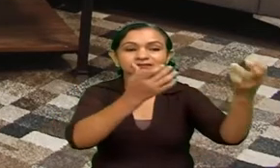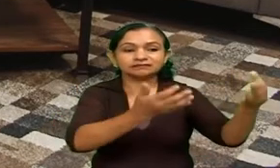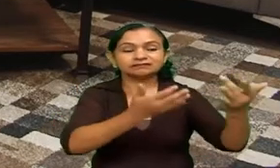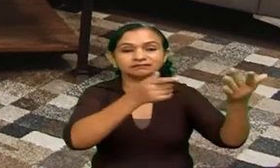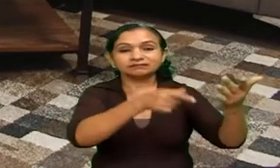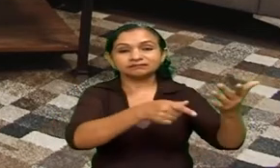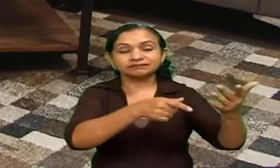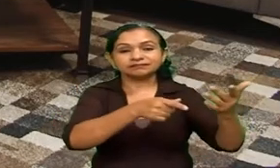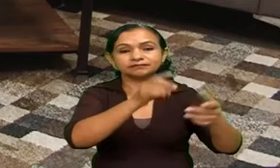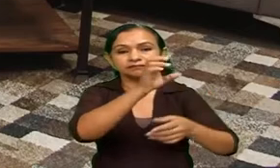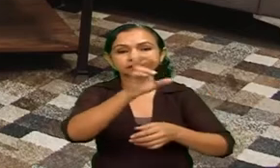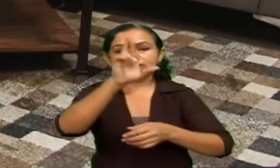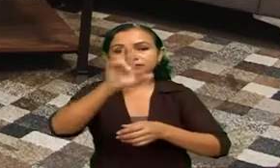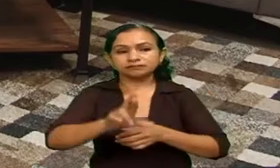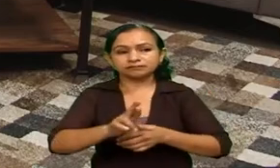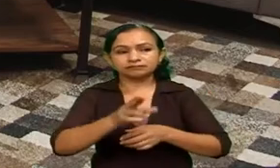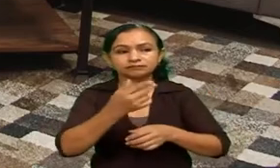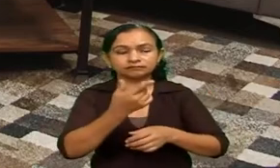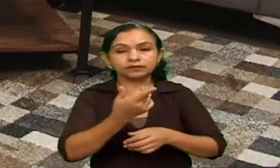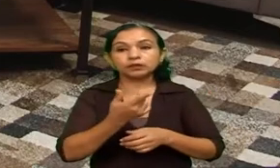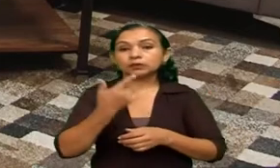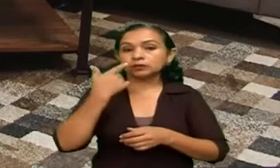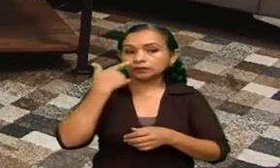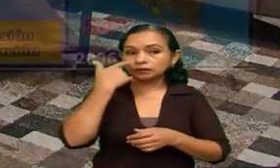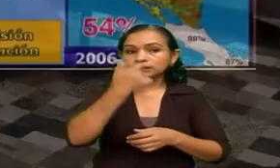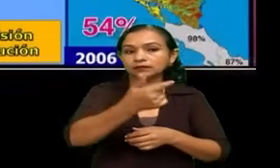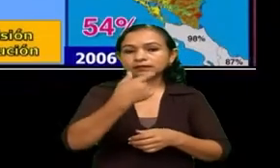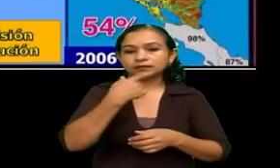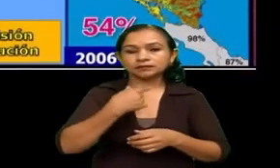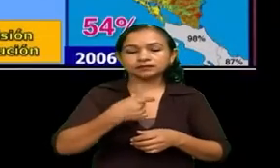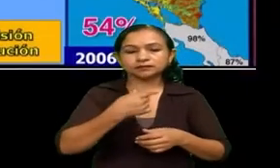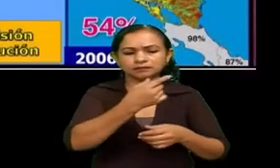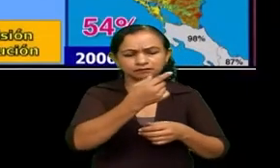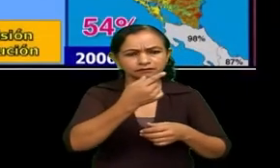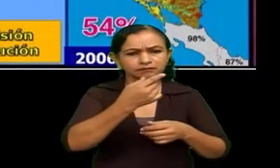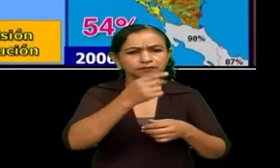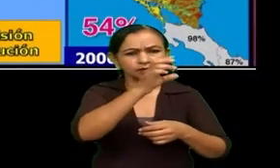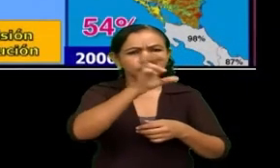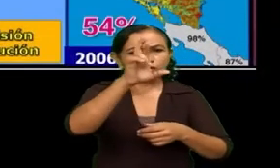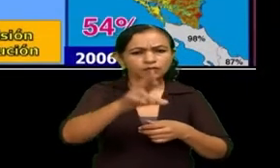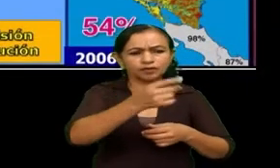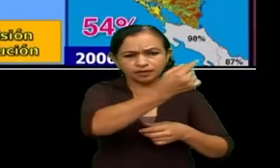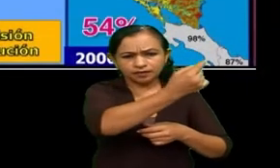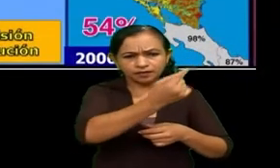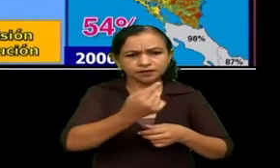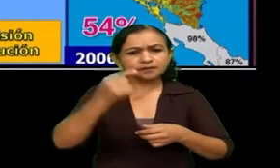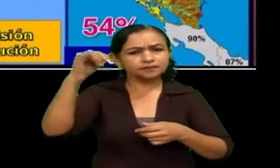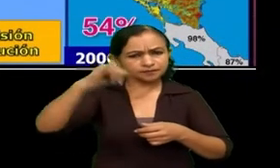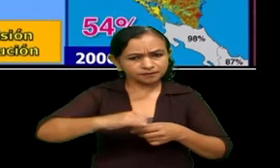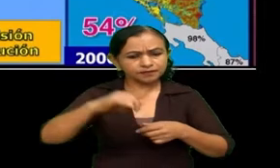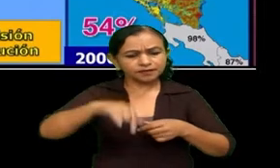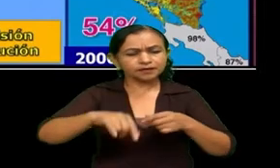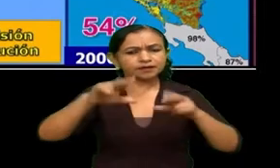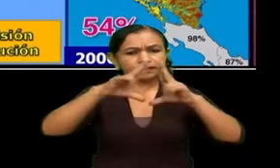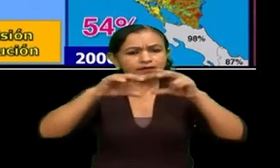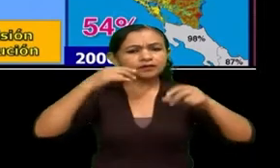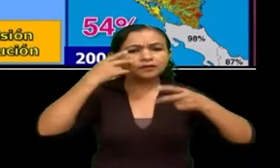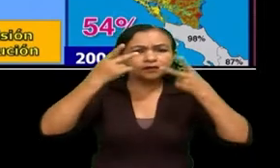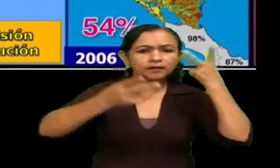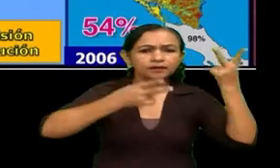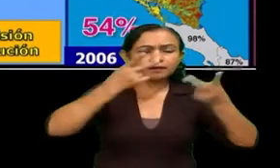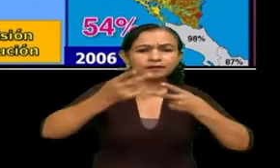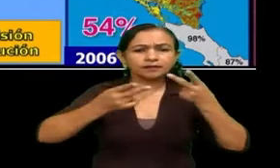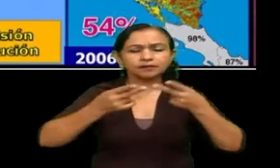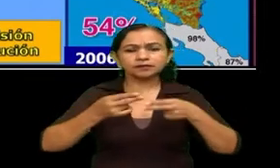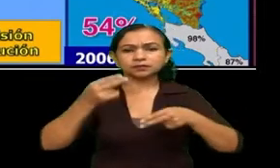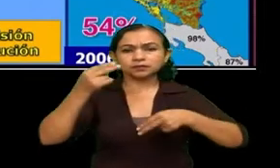ahí, ticos, reconocen, porque visitan Nicaragua, están al tanto de todo lo que estamos haciendo, porque toda esta información se traslada. No son